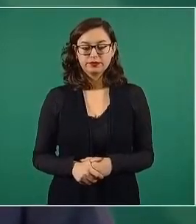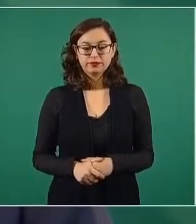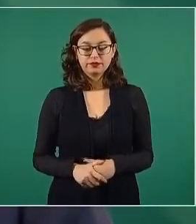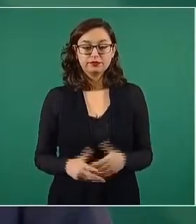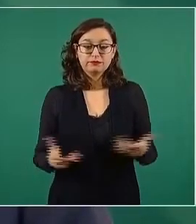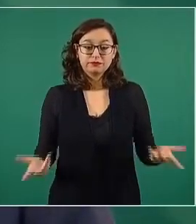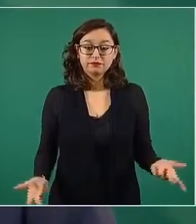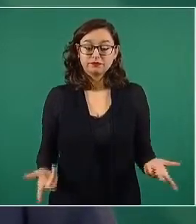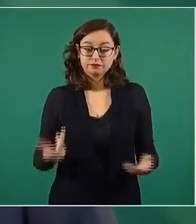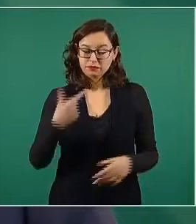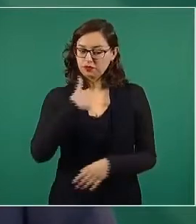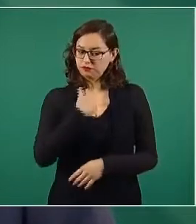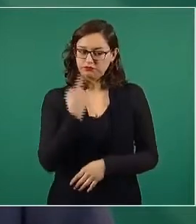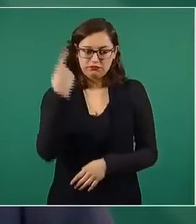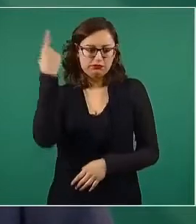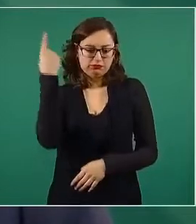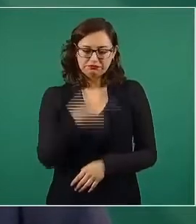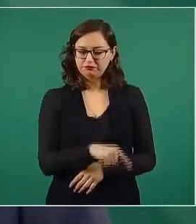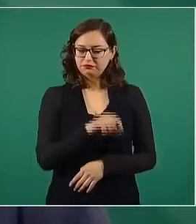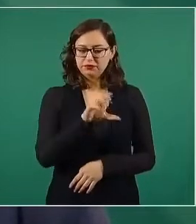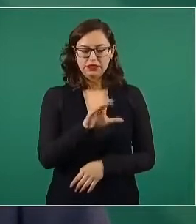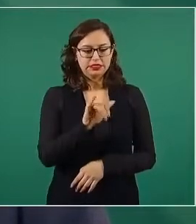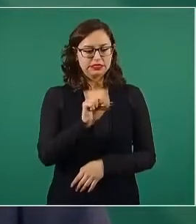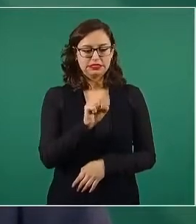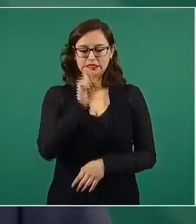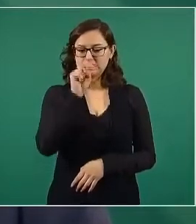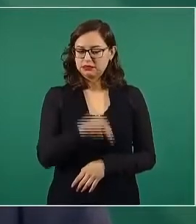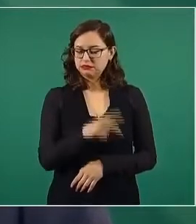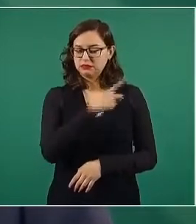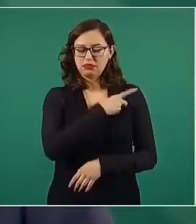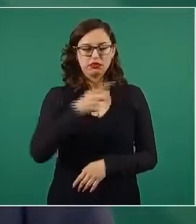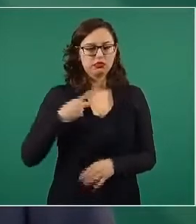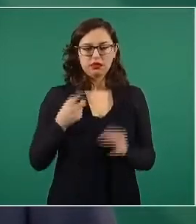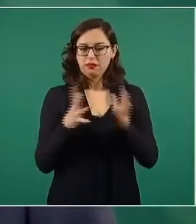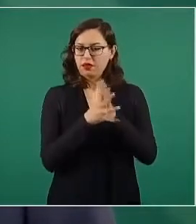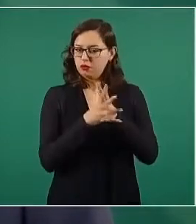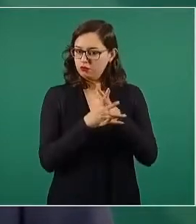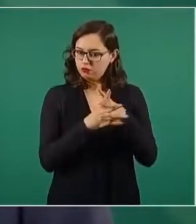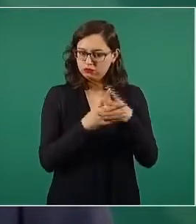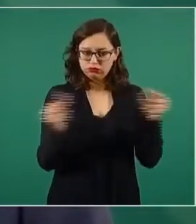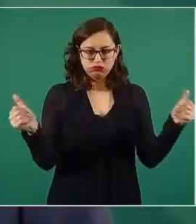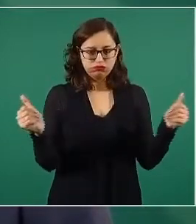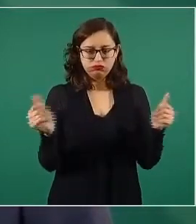ordené la desaparición del CISEN, como también